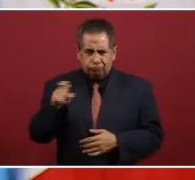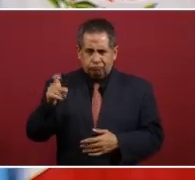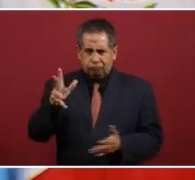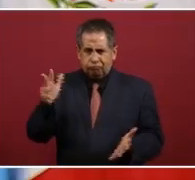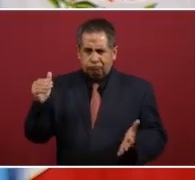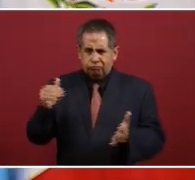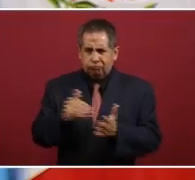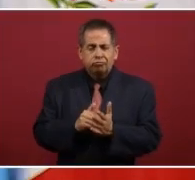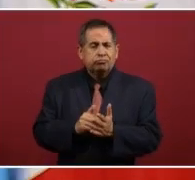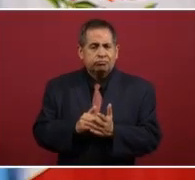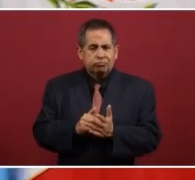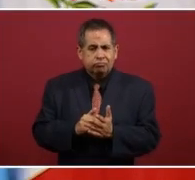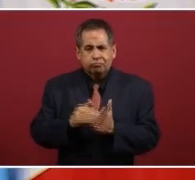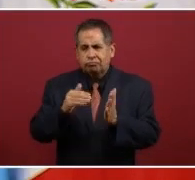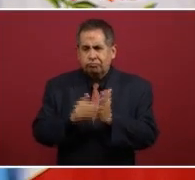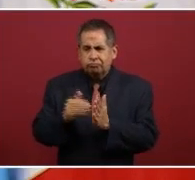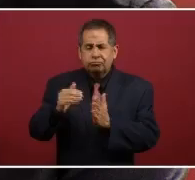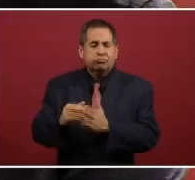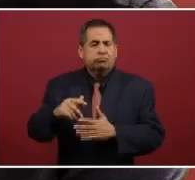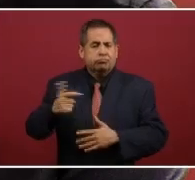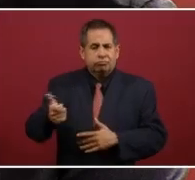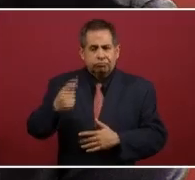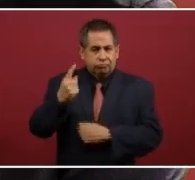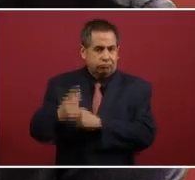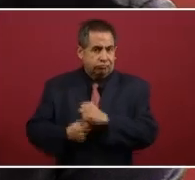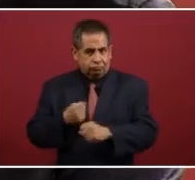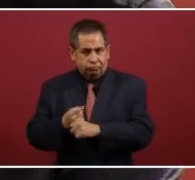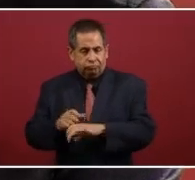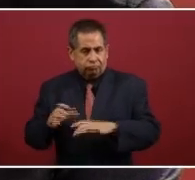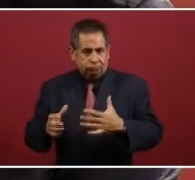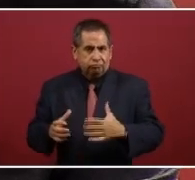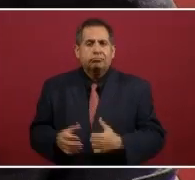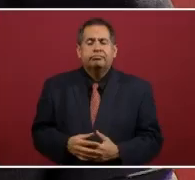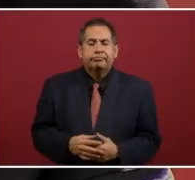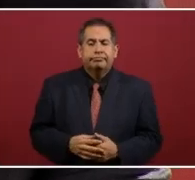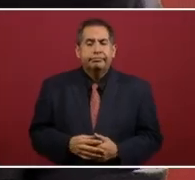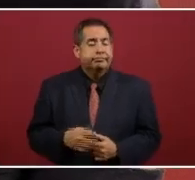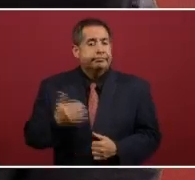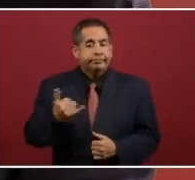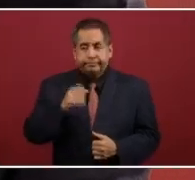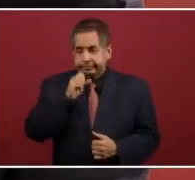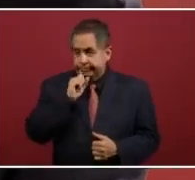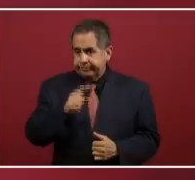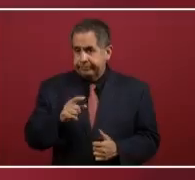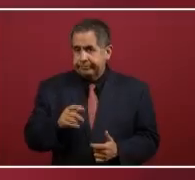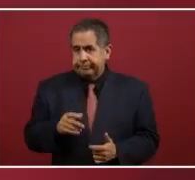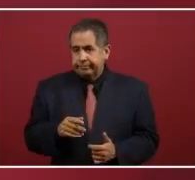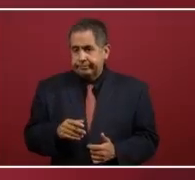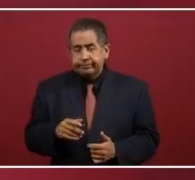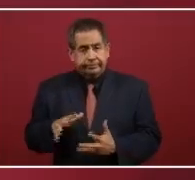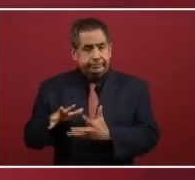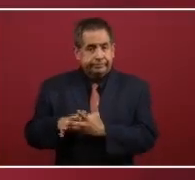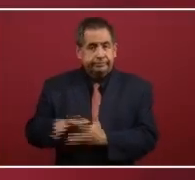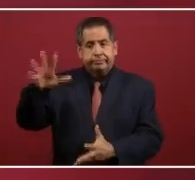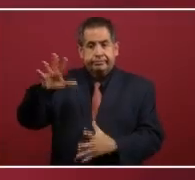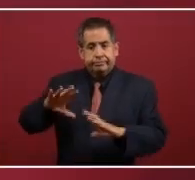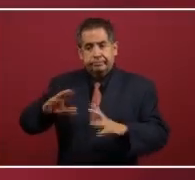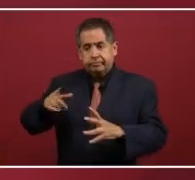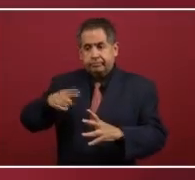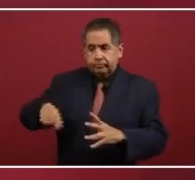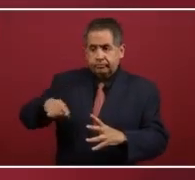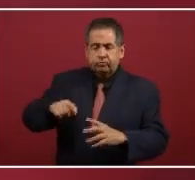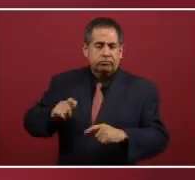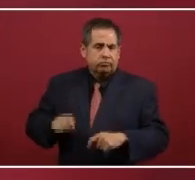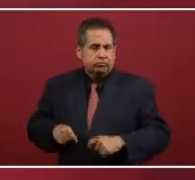110,000 millones de pesos al año, y la mayor cantidad